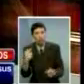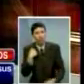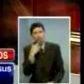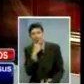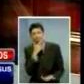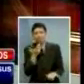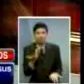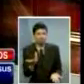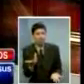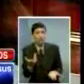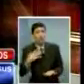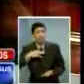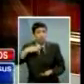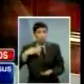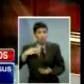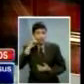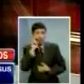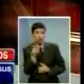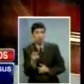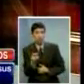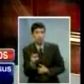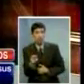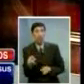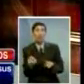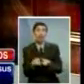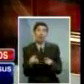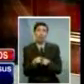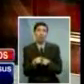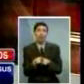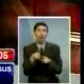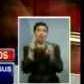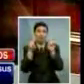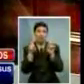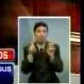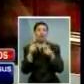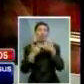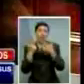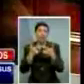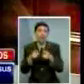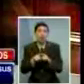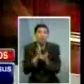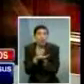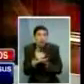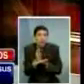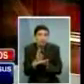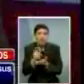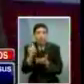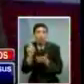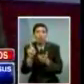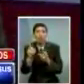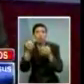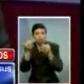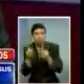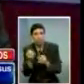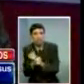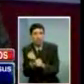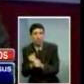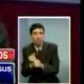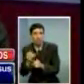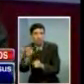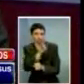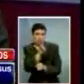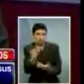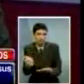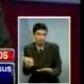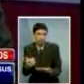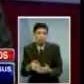y la ciudadanía así lo puede ver, como que esta es una maniobra política finalmente y no justificada por razones técnicas. O sea,